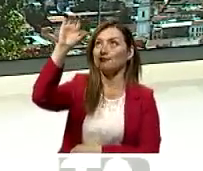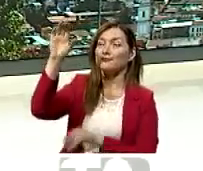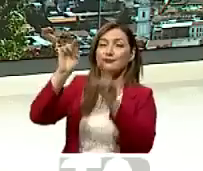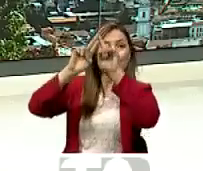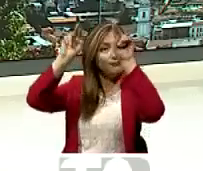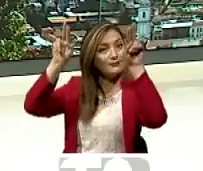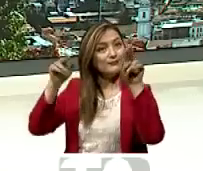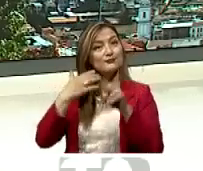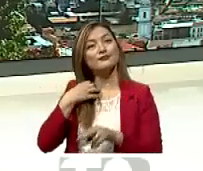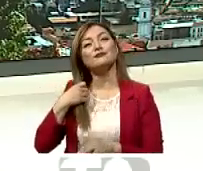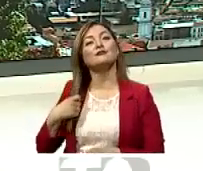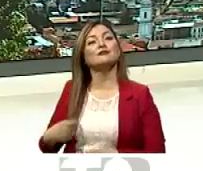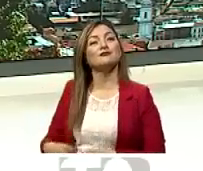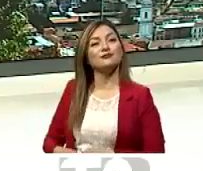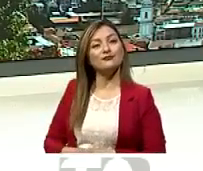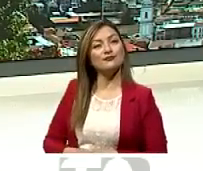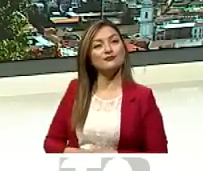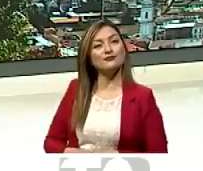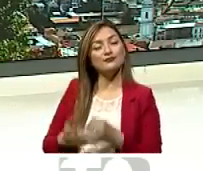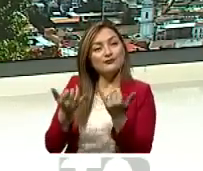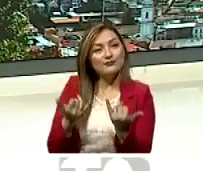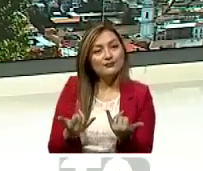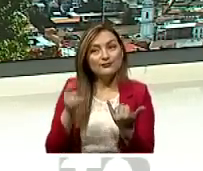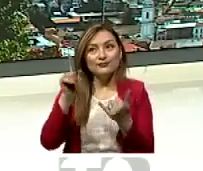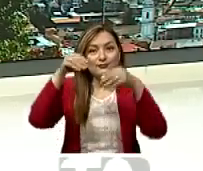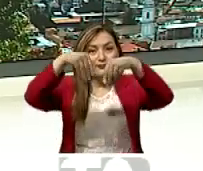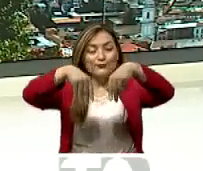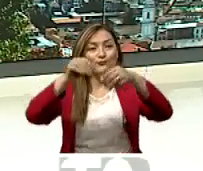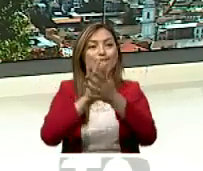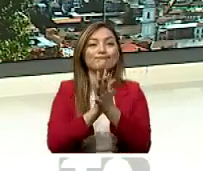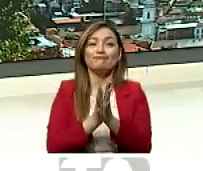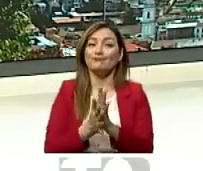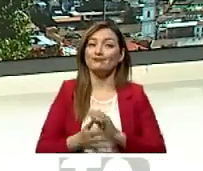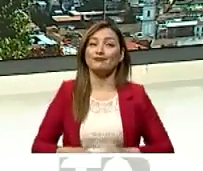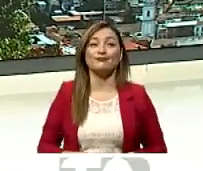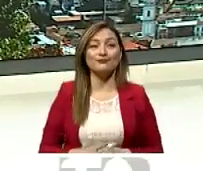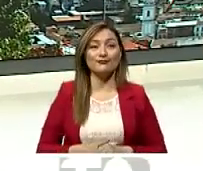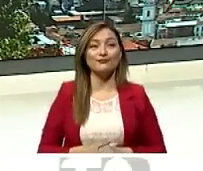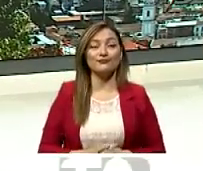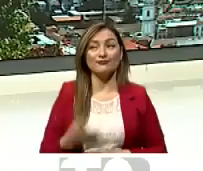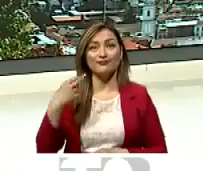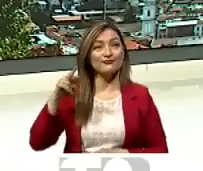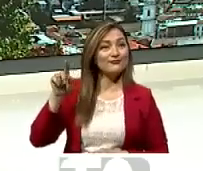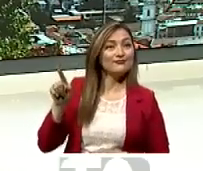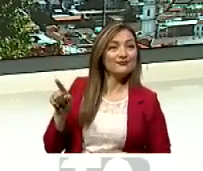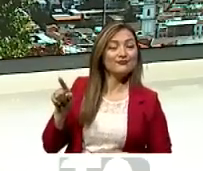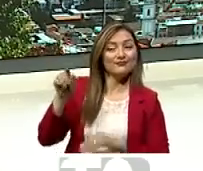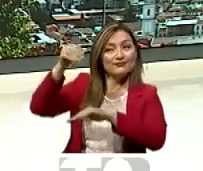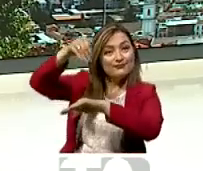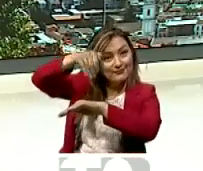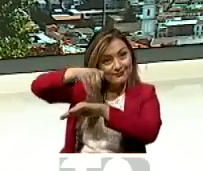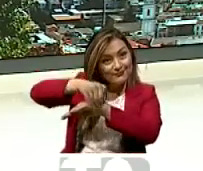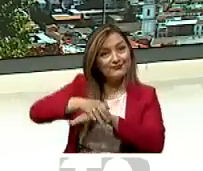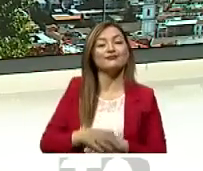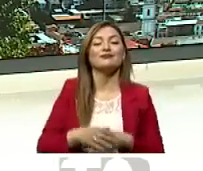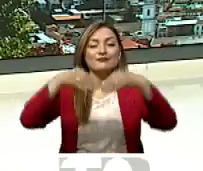embargo, en este instante no hay presencia de lluvia, sin embargo, miren ustedes, según la gráfica, ya en horas de la tarde va